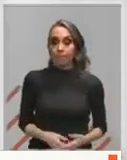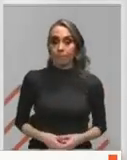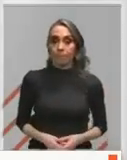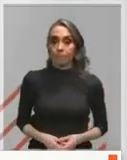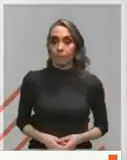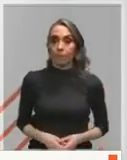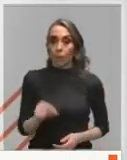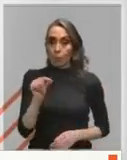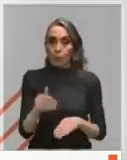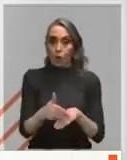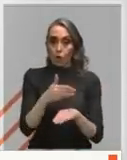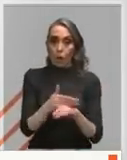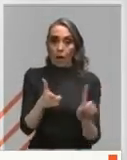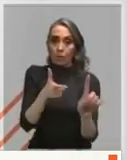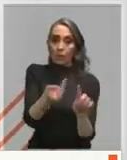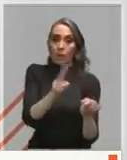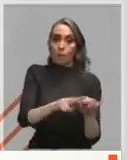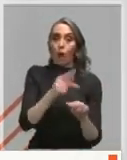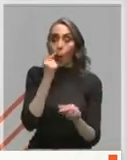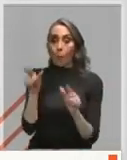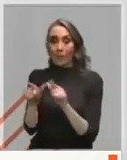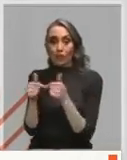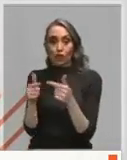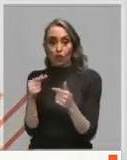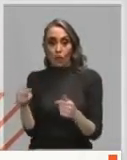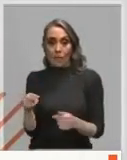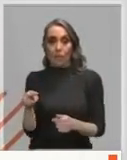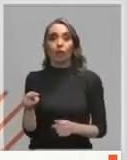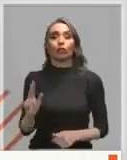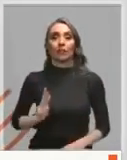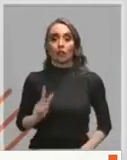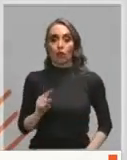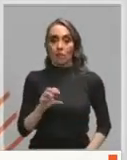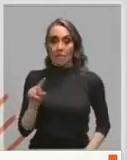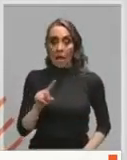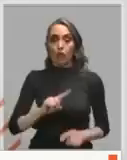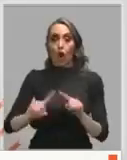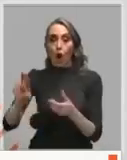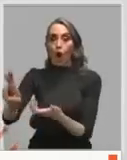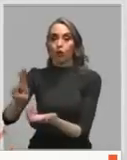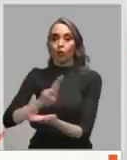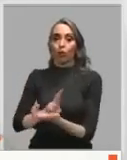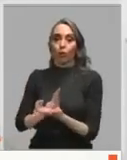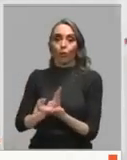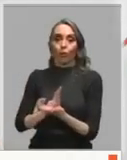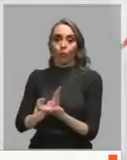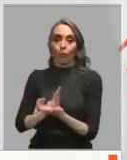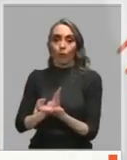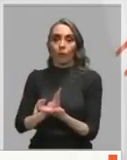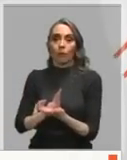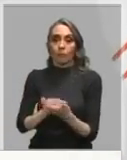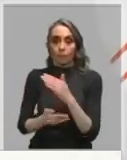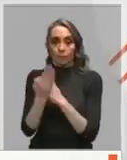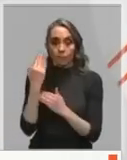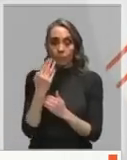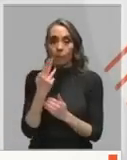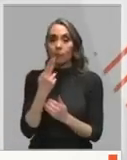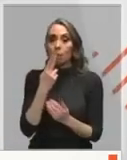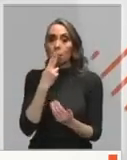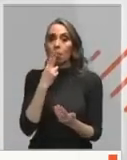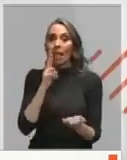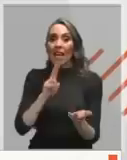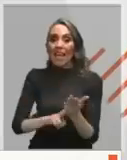Poco antes del asesinato de su sobrino, Santos había recibido otro mensaje. Esa vez, una carta